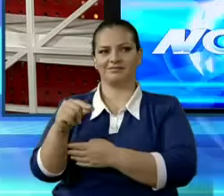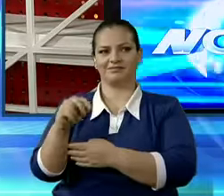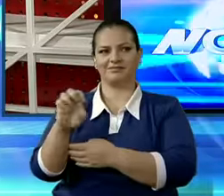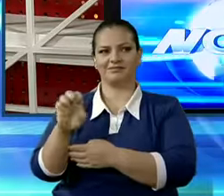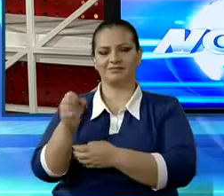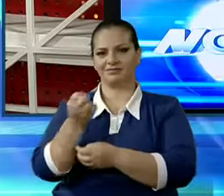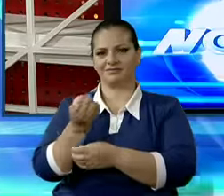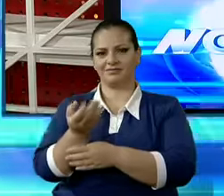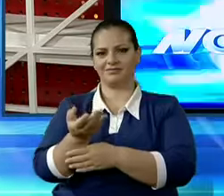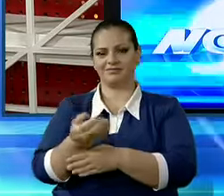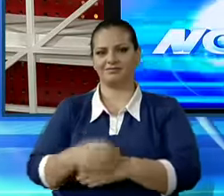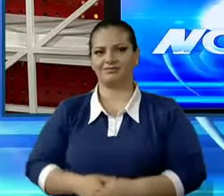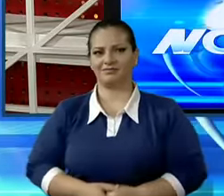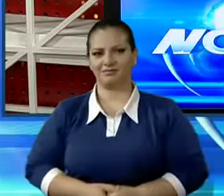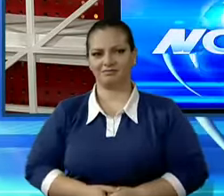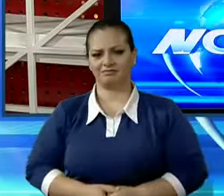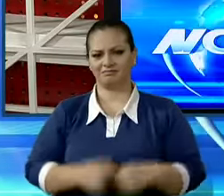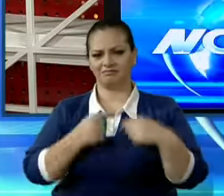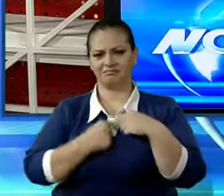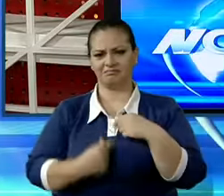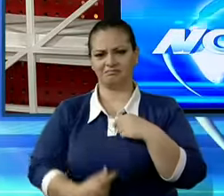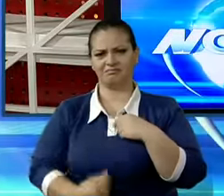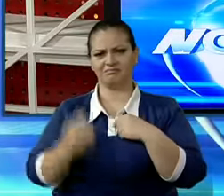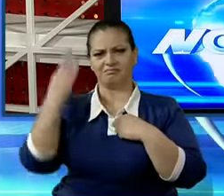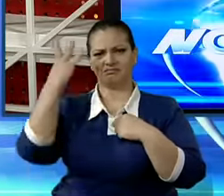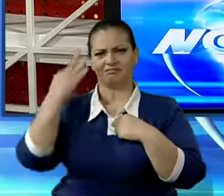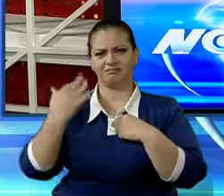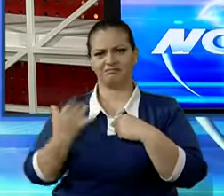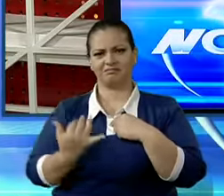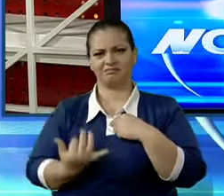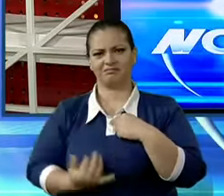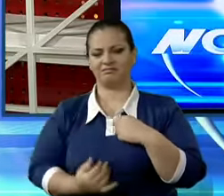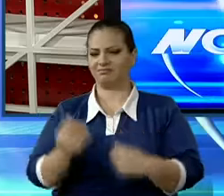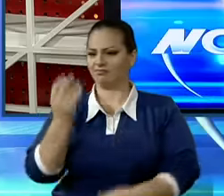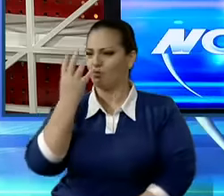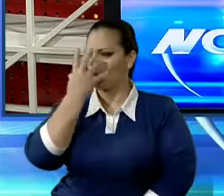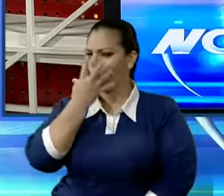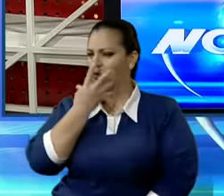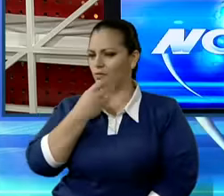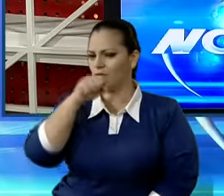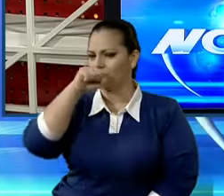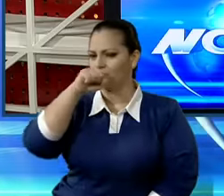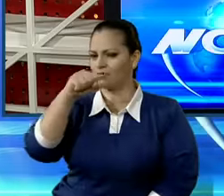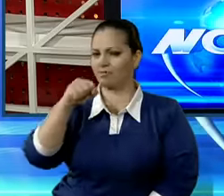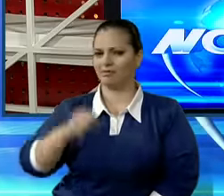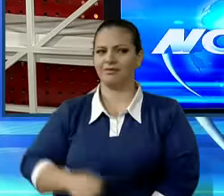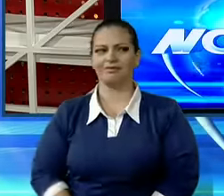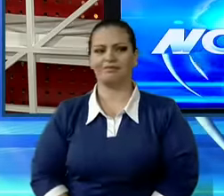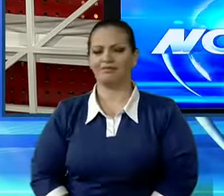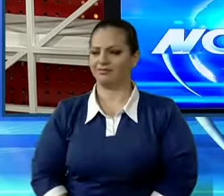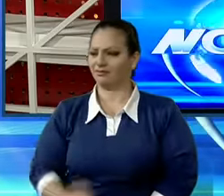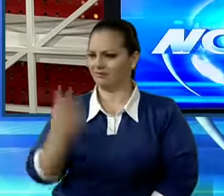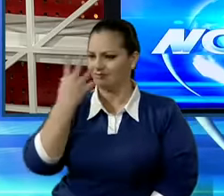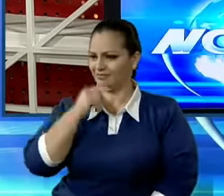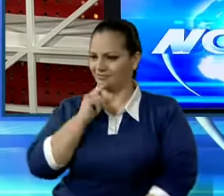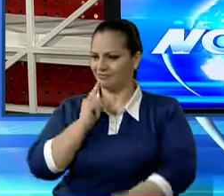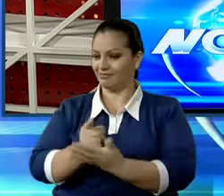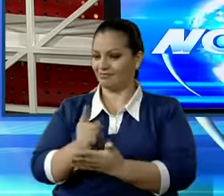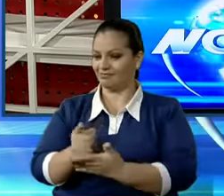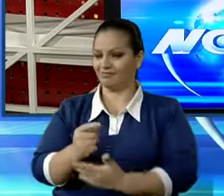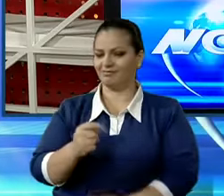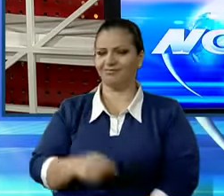no lo hubiera reconocido. Además que tiene una corbata amarilla. Claro, la belleza de corbata, Jorge, buenos días. Belleza de corbata, amigo, te queda